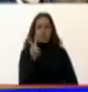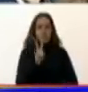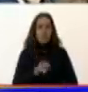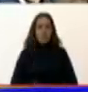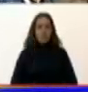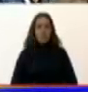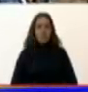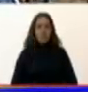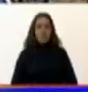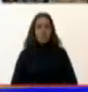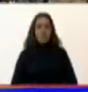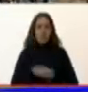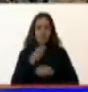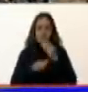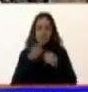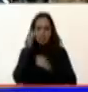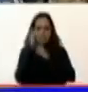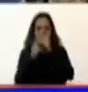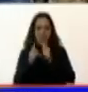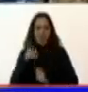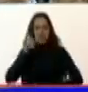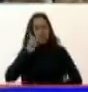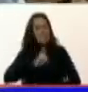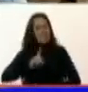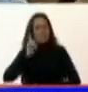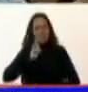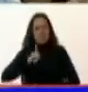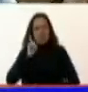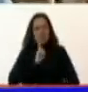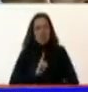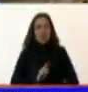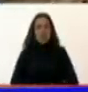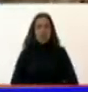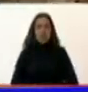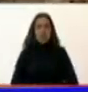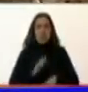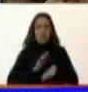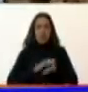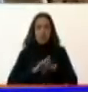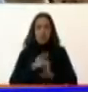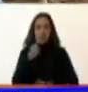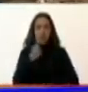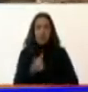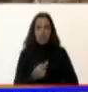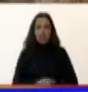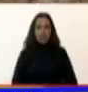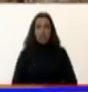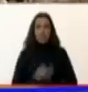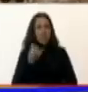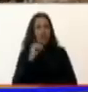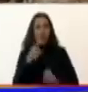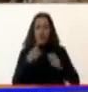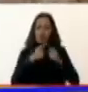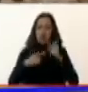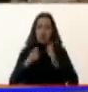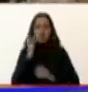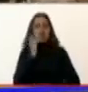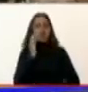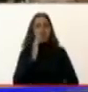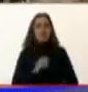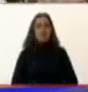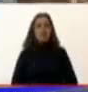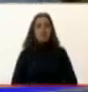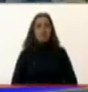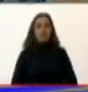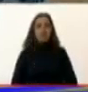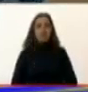Y puso un video y mentiras y todo. ¿Por qué digo esto? Y hay otros ejemplos. Tenemos que